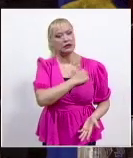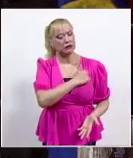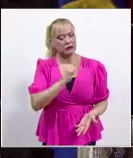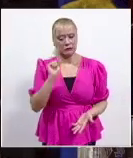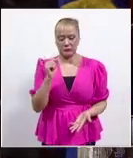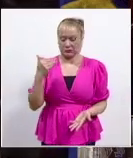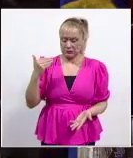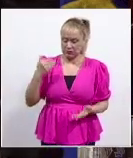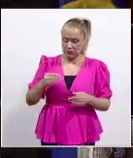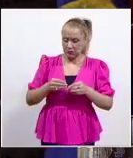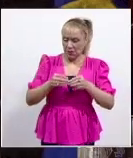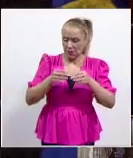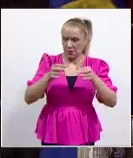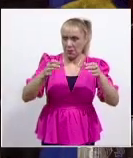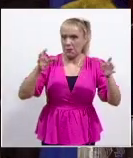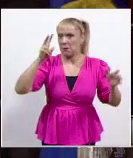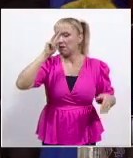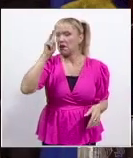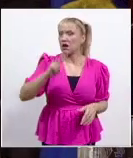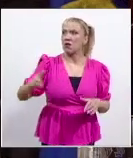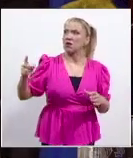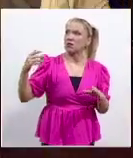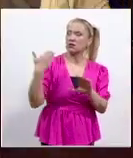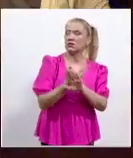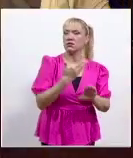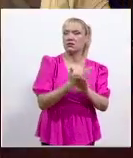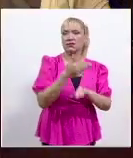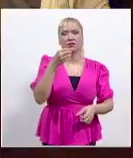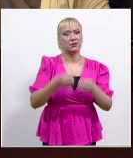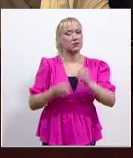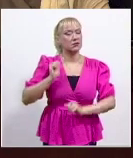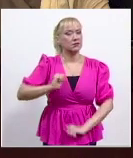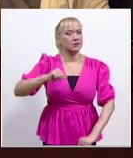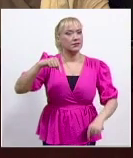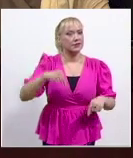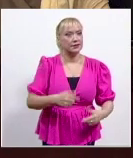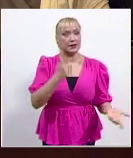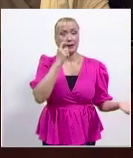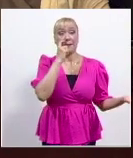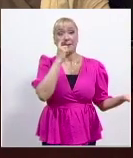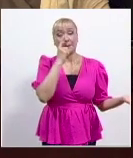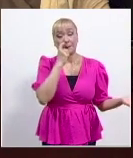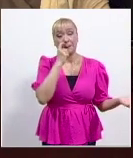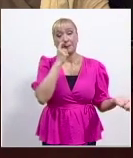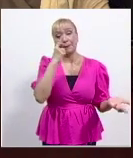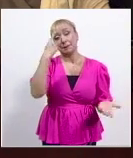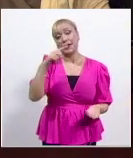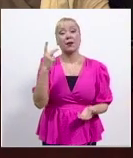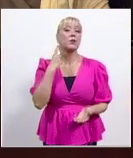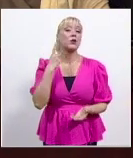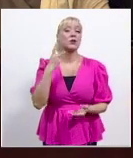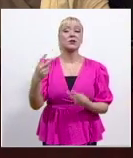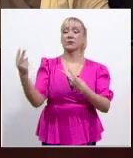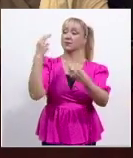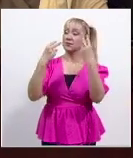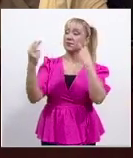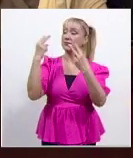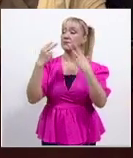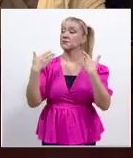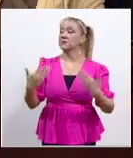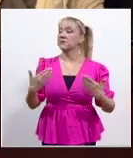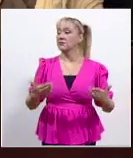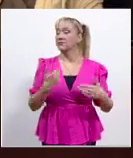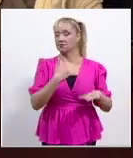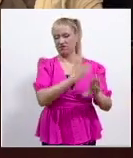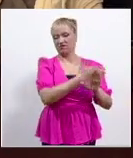crecientes ataques contra los poderes judiciales con el objetivo de obtener rentabilidad política. y aseguró que todo embate